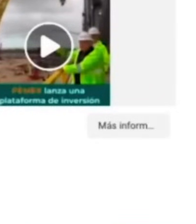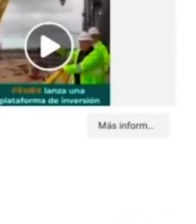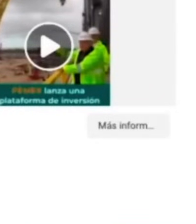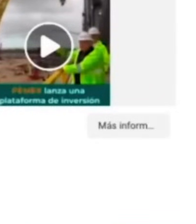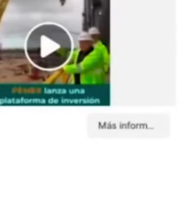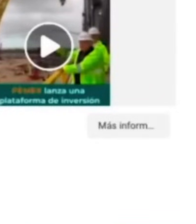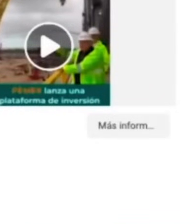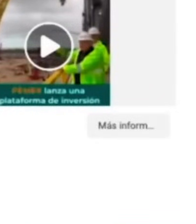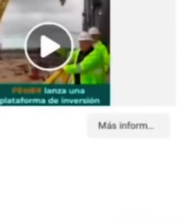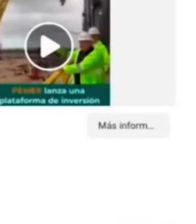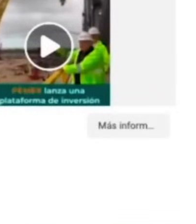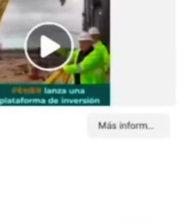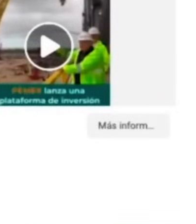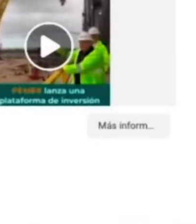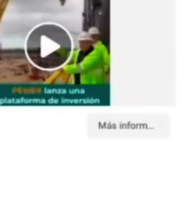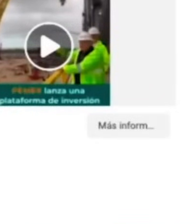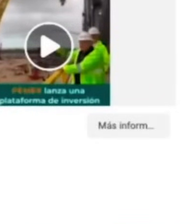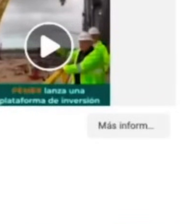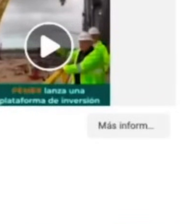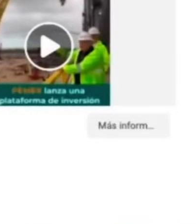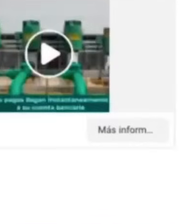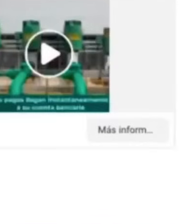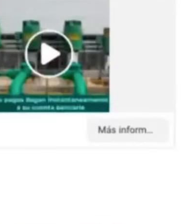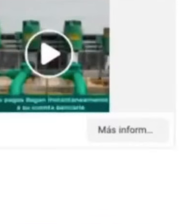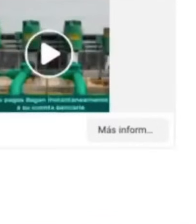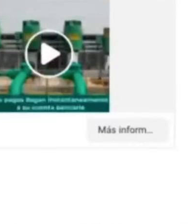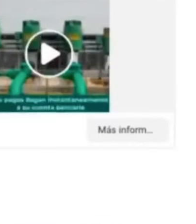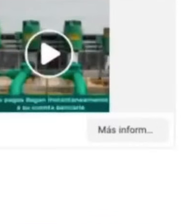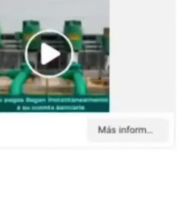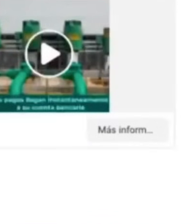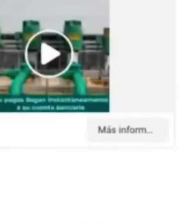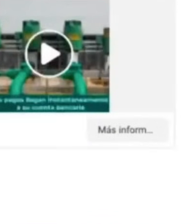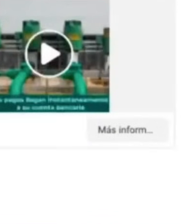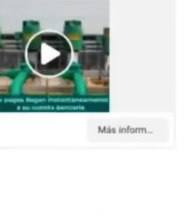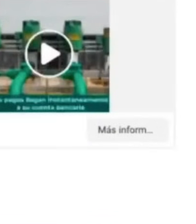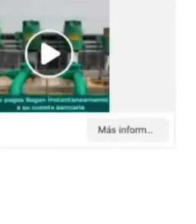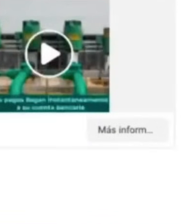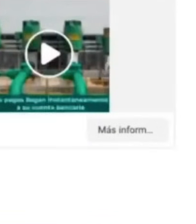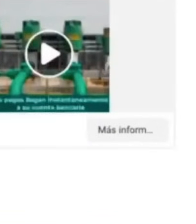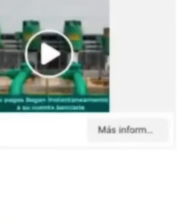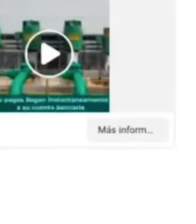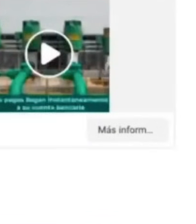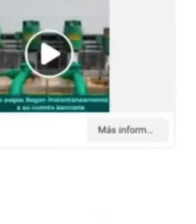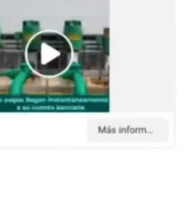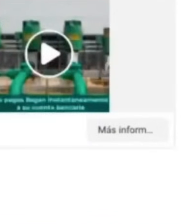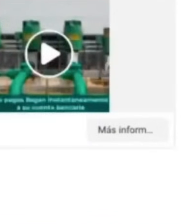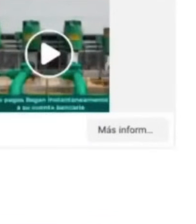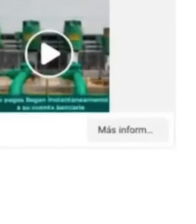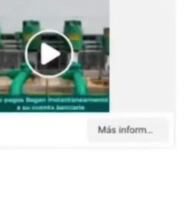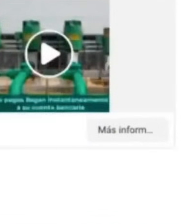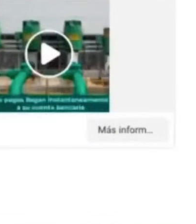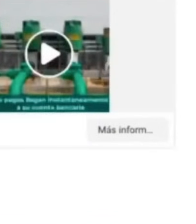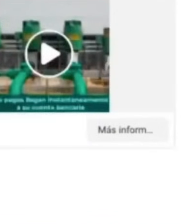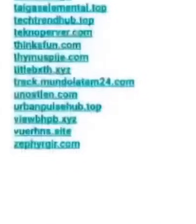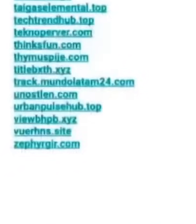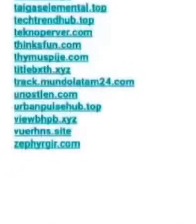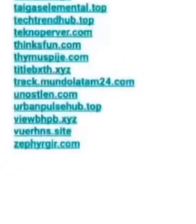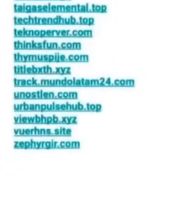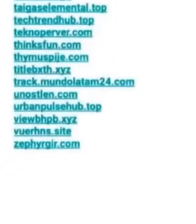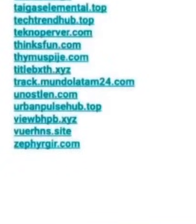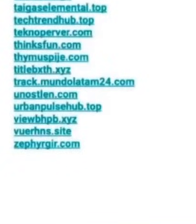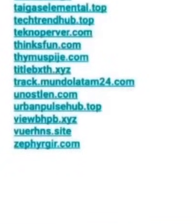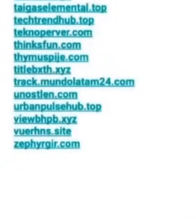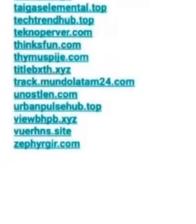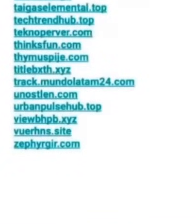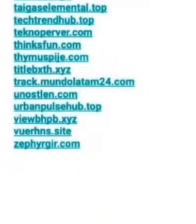damos clic a una, aparecen como si fuera un portal informativo. Hay que tener mucho cuidado con esto, pero esto es básicamente el